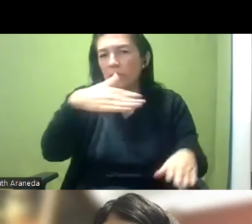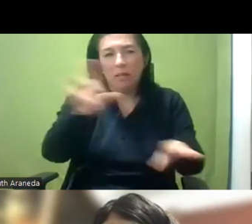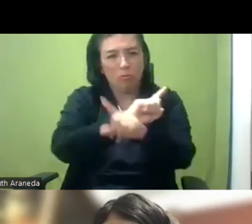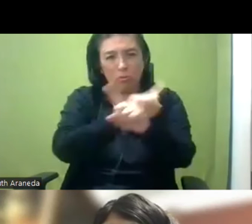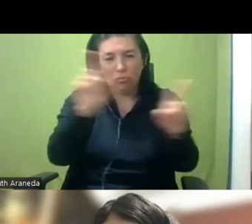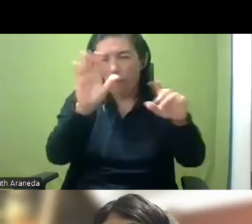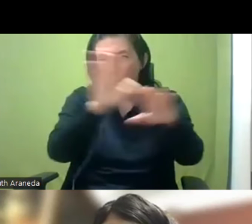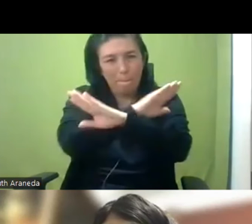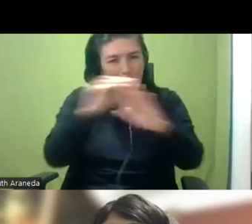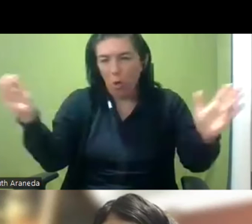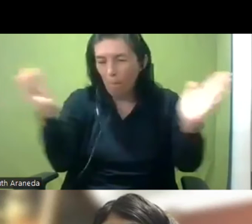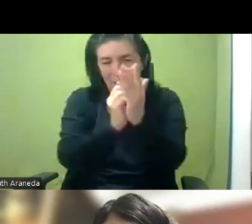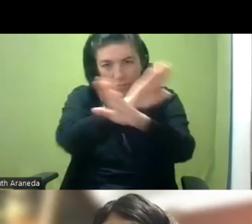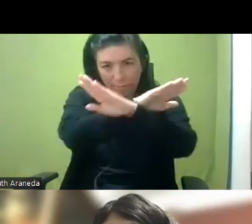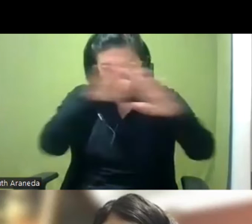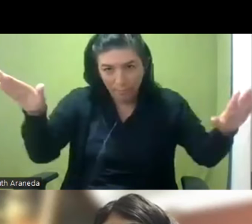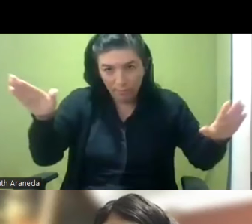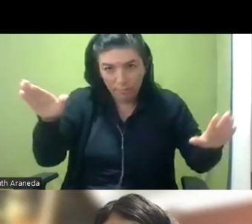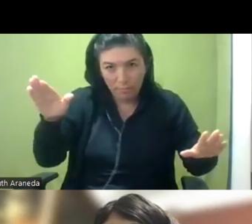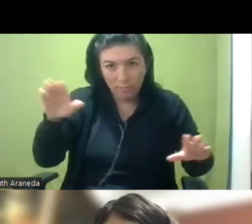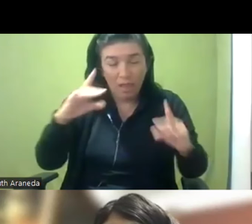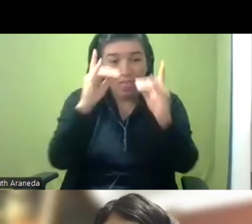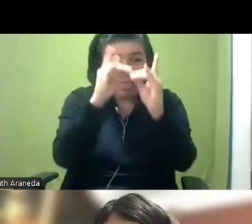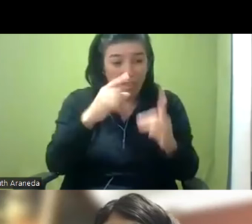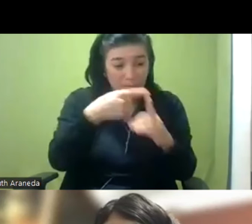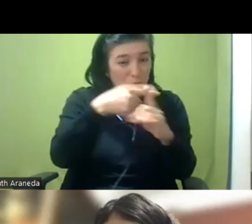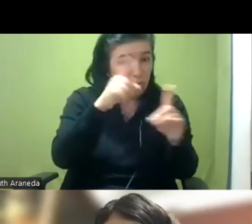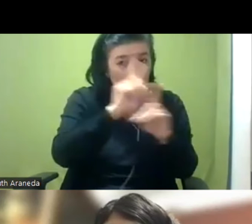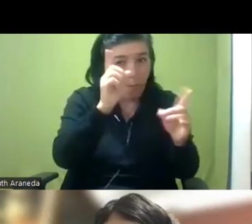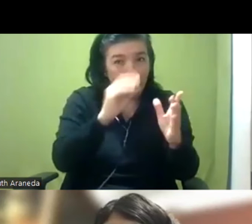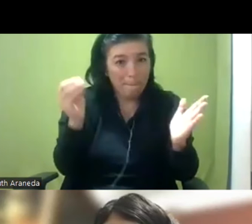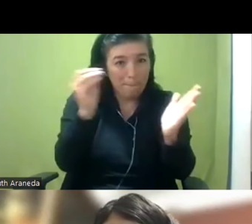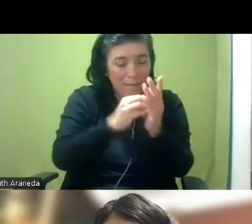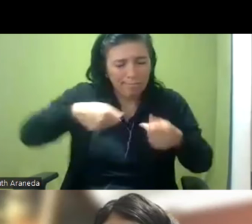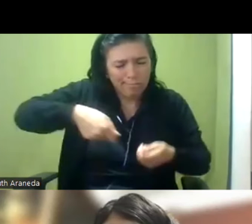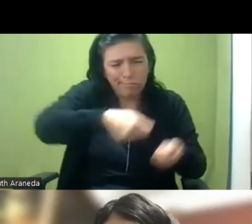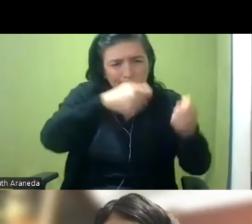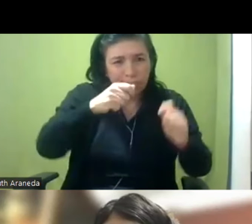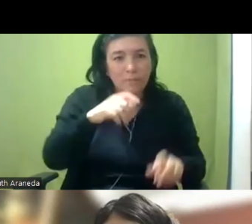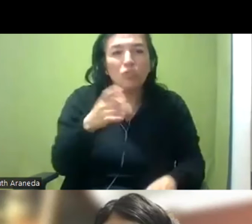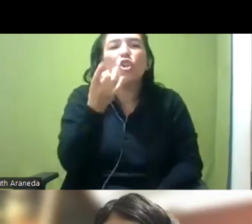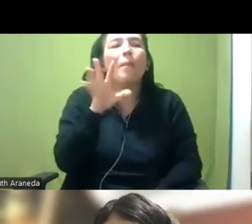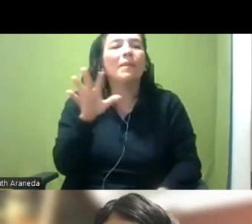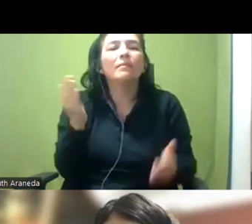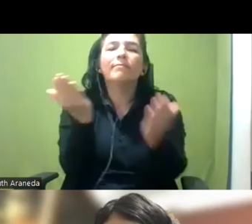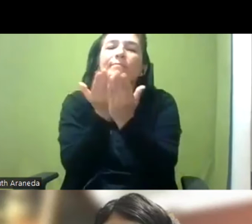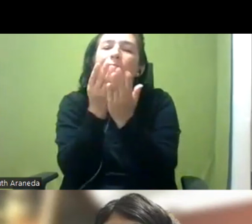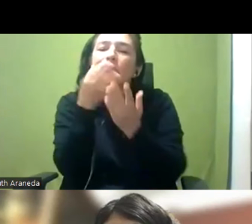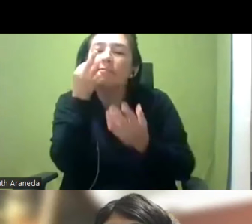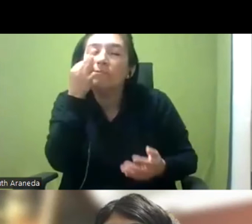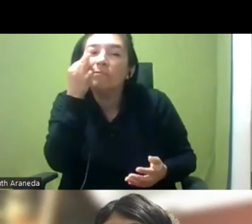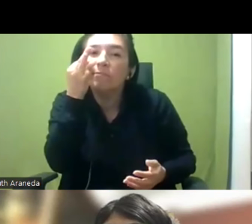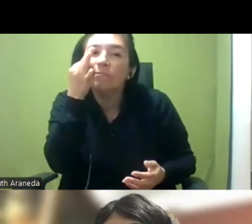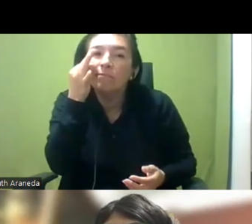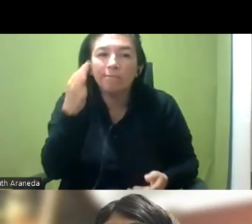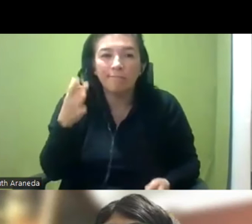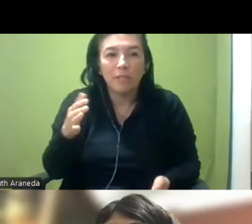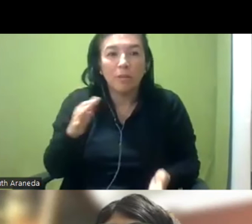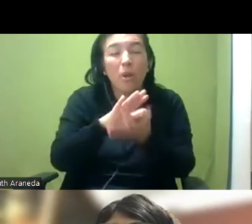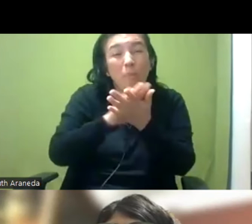cementerios. Solamente los cementerios, se estudia todo el material que excavó